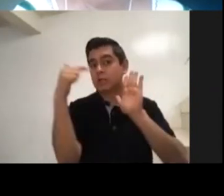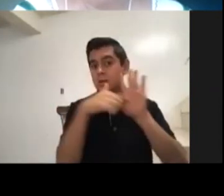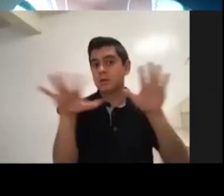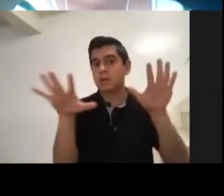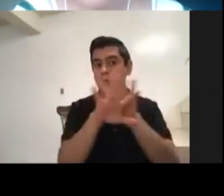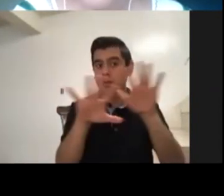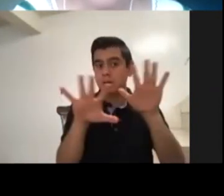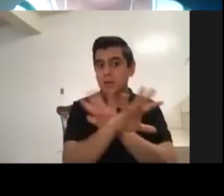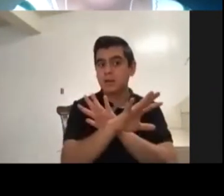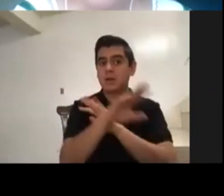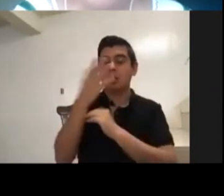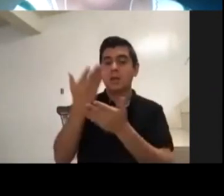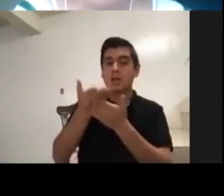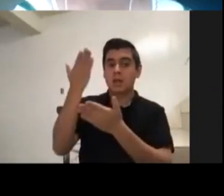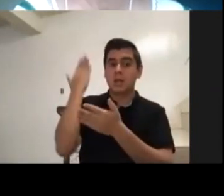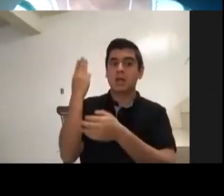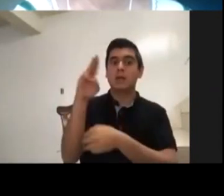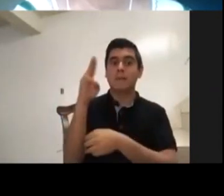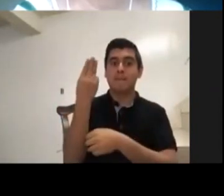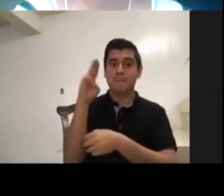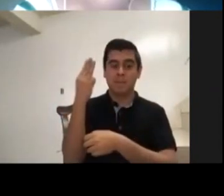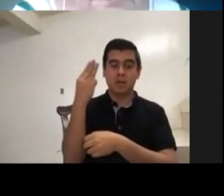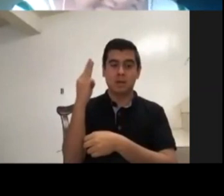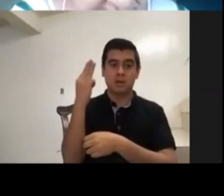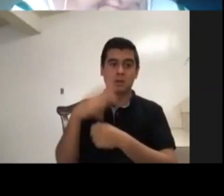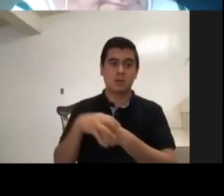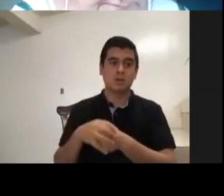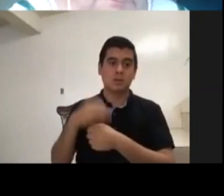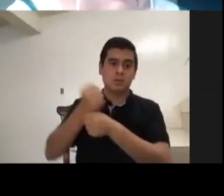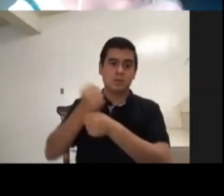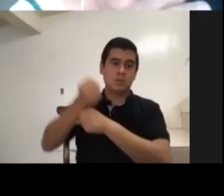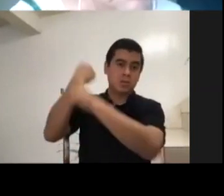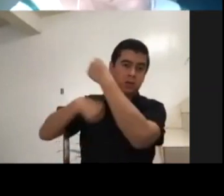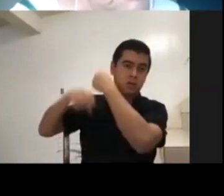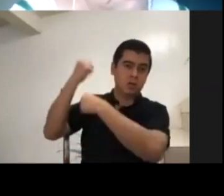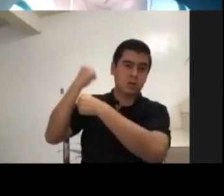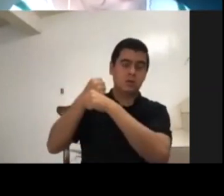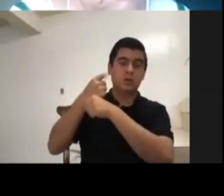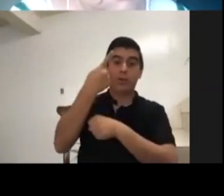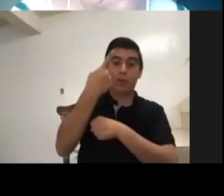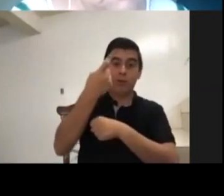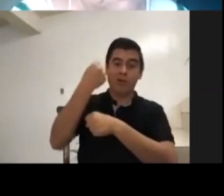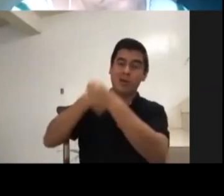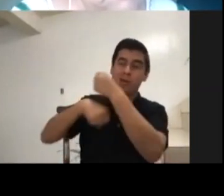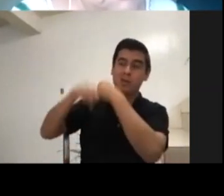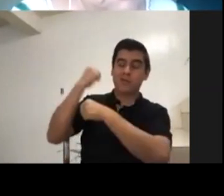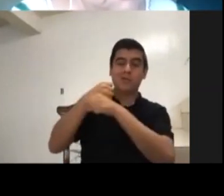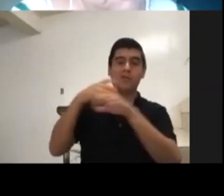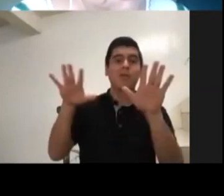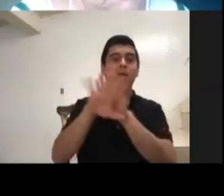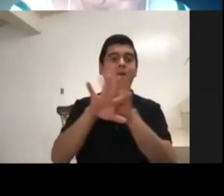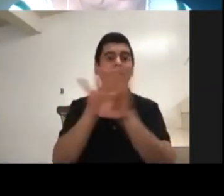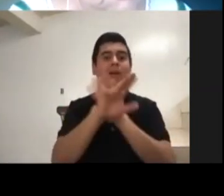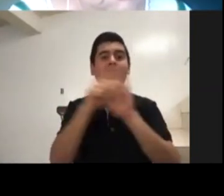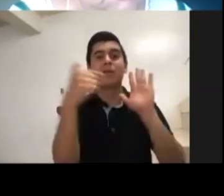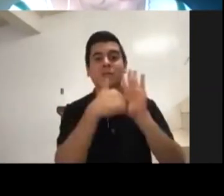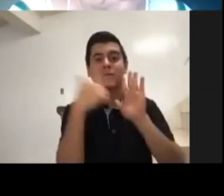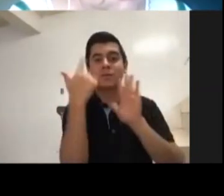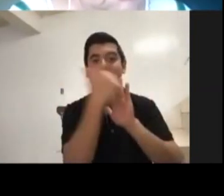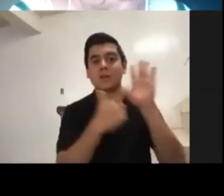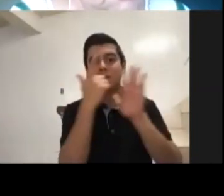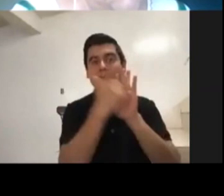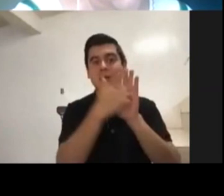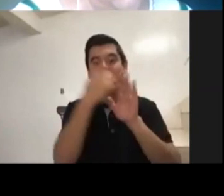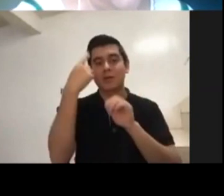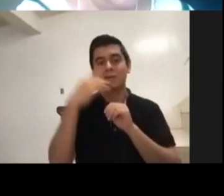año pasado, ya estamos cumpliendo un año de la reforma al tercero constitucional, que establece que la